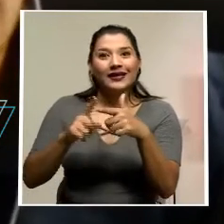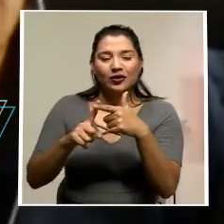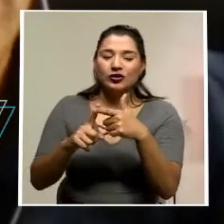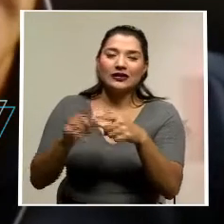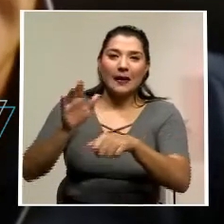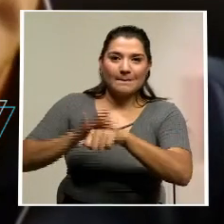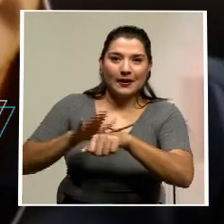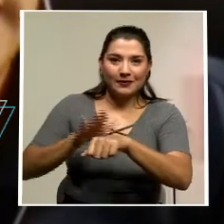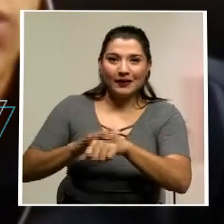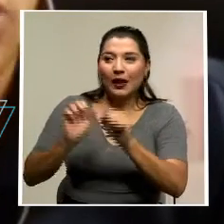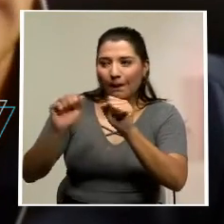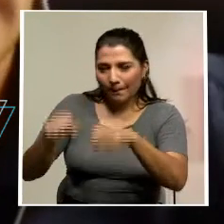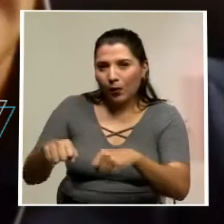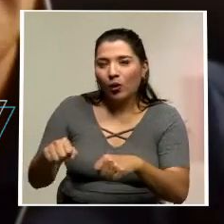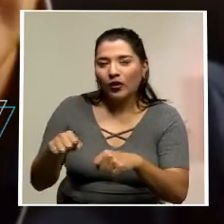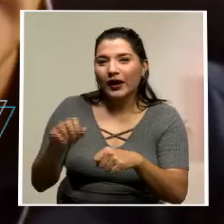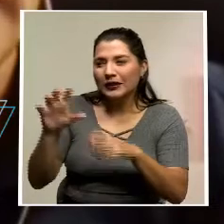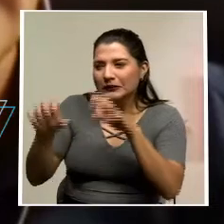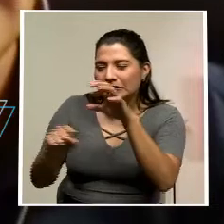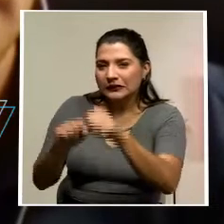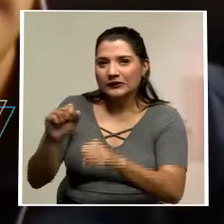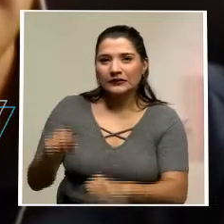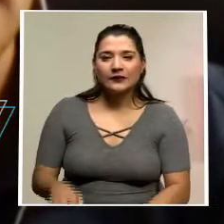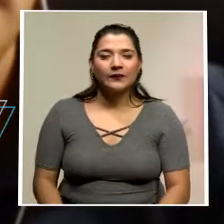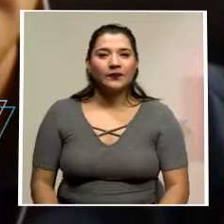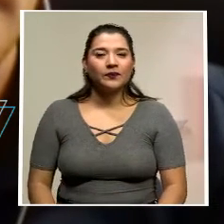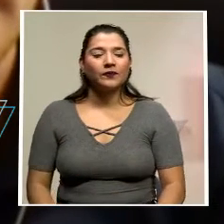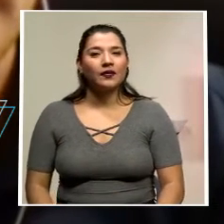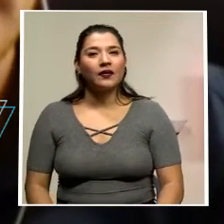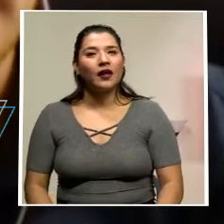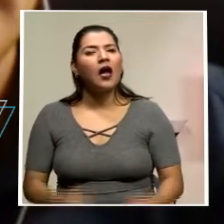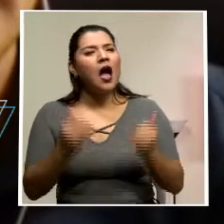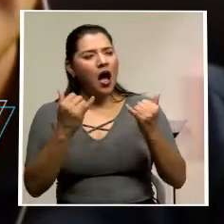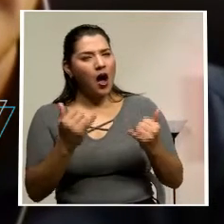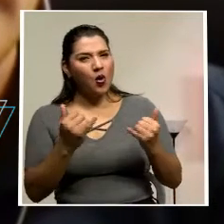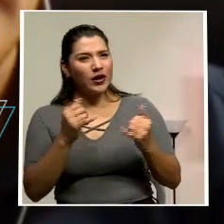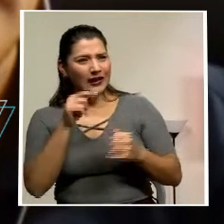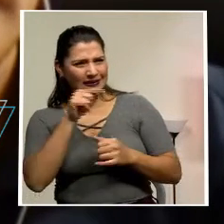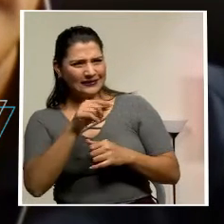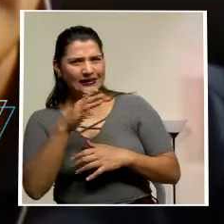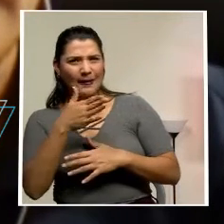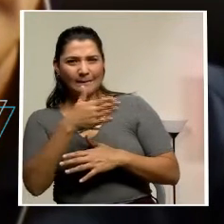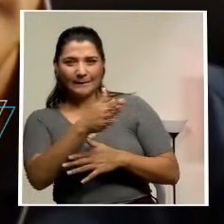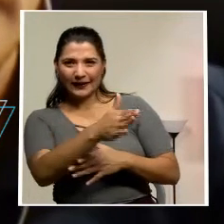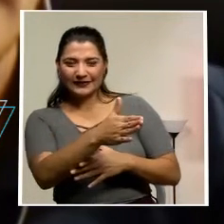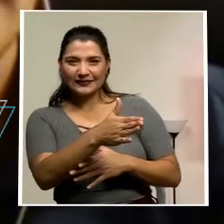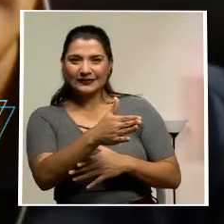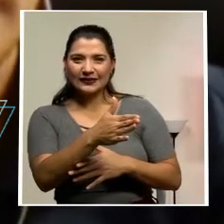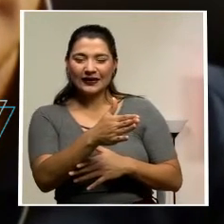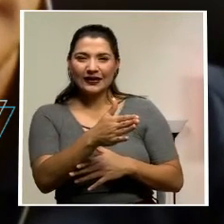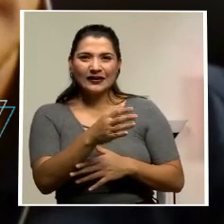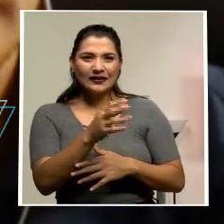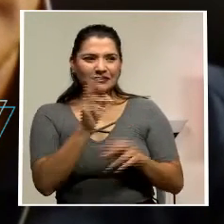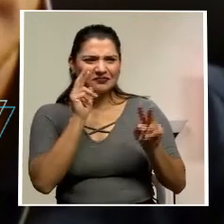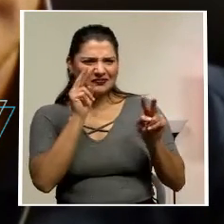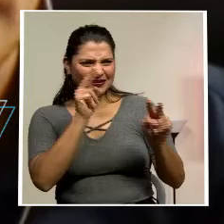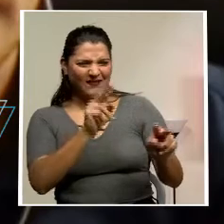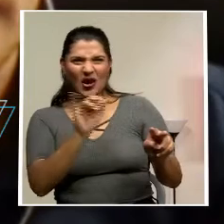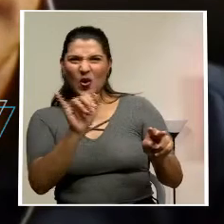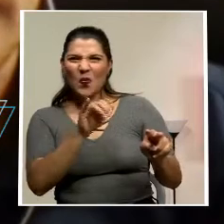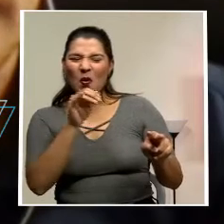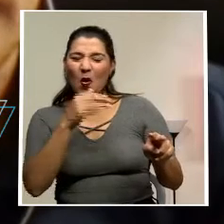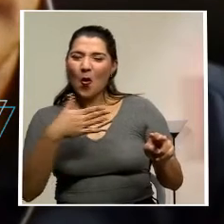su labor de detección de presas. El aspecto que ellos tienen es un aspecto realmente prehistórico.